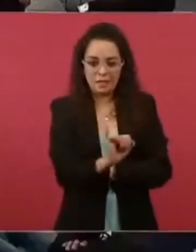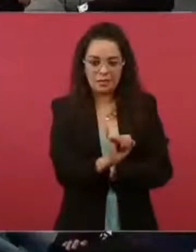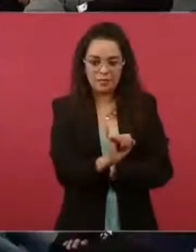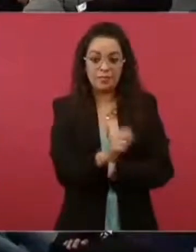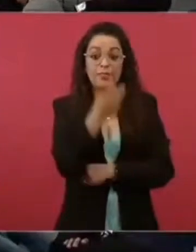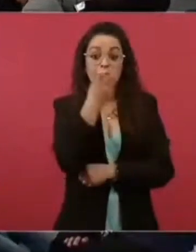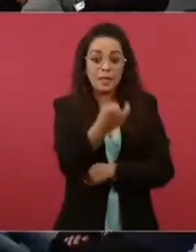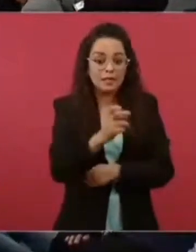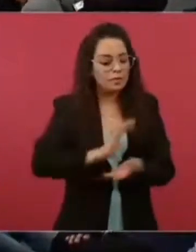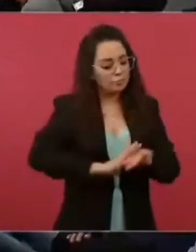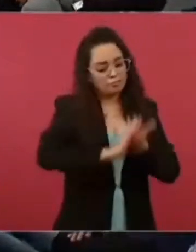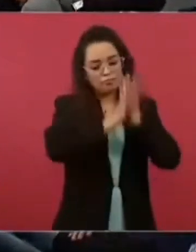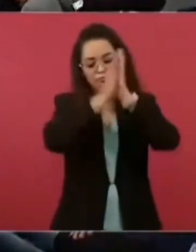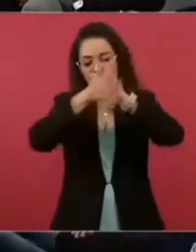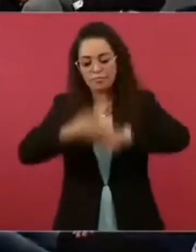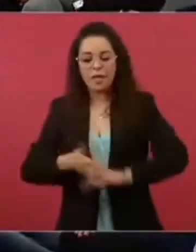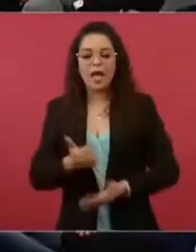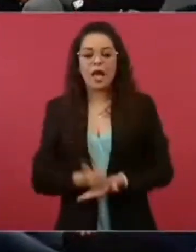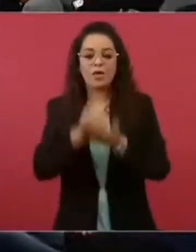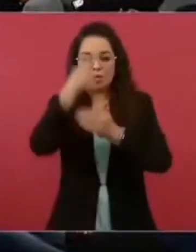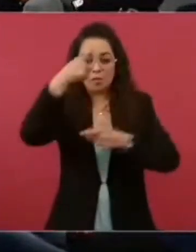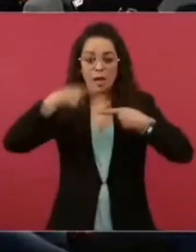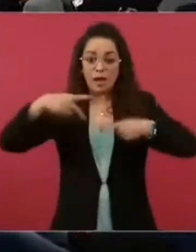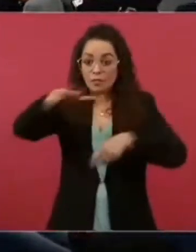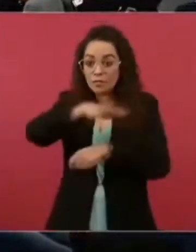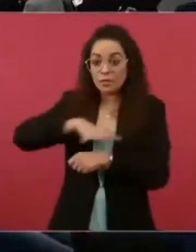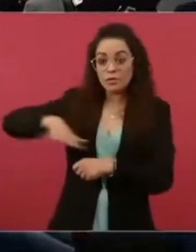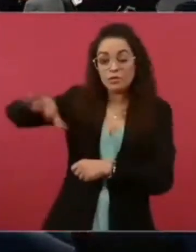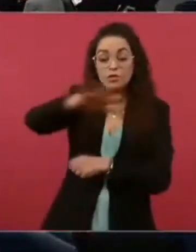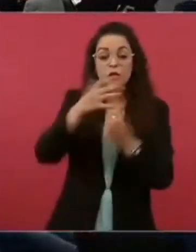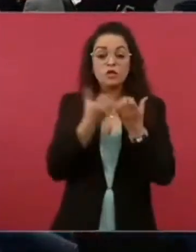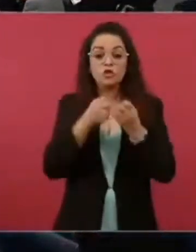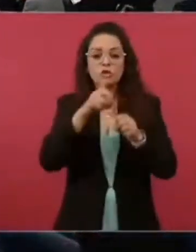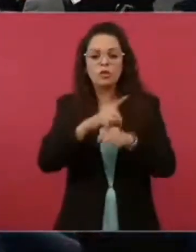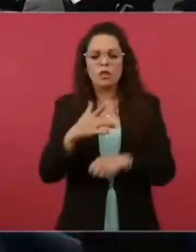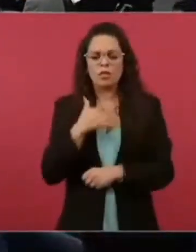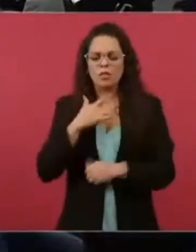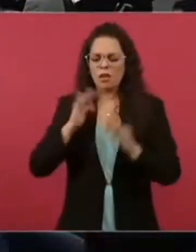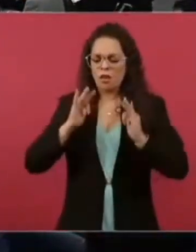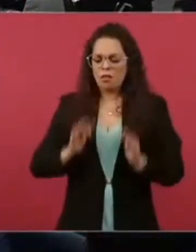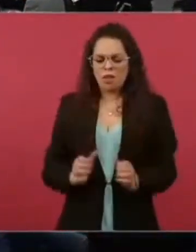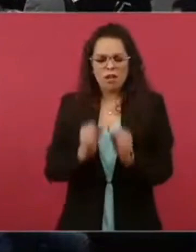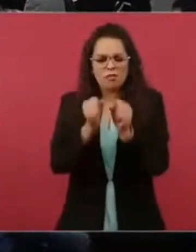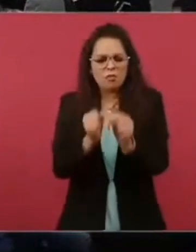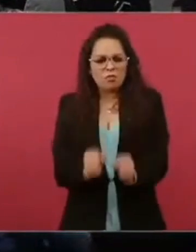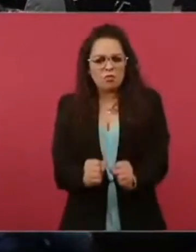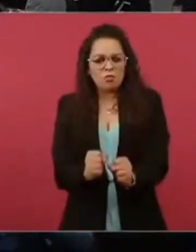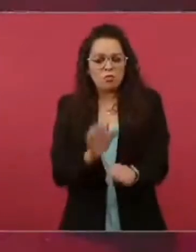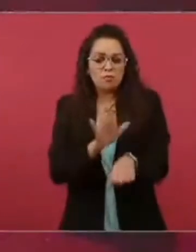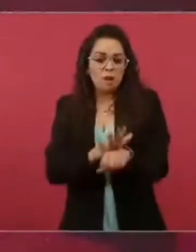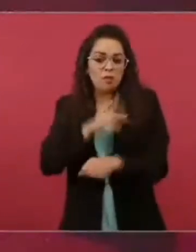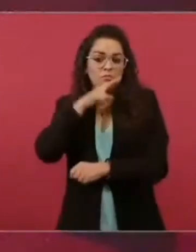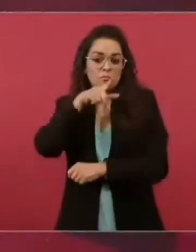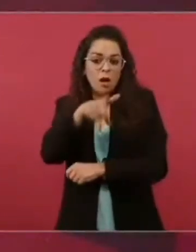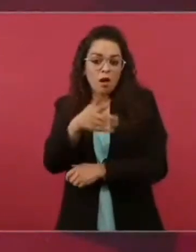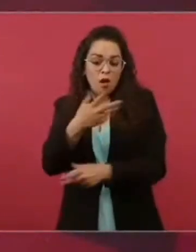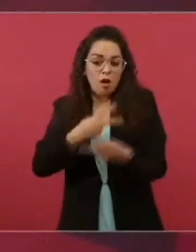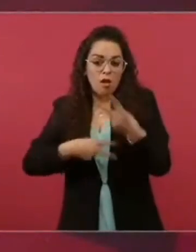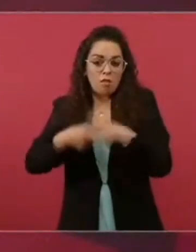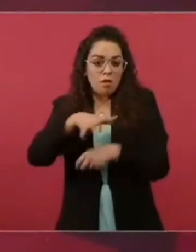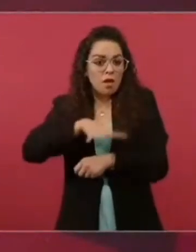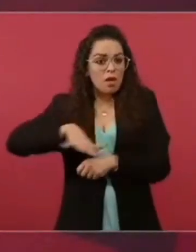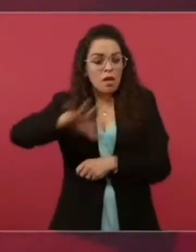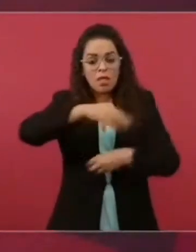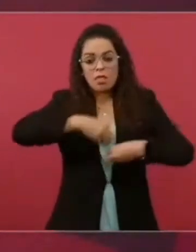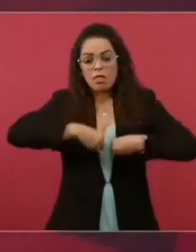sociedad más segura, una sociedad mejor.